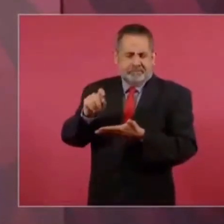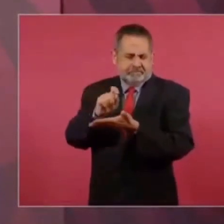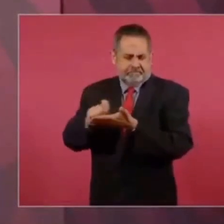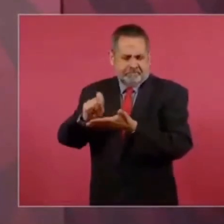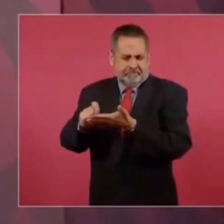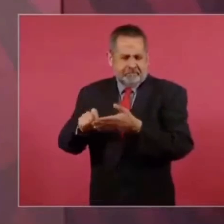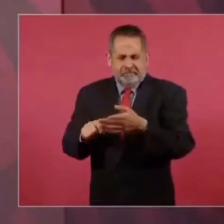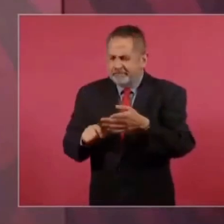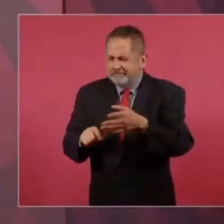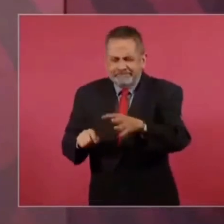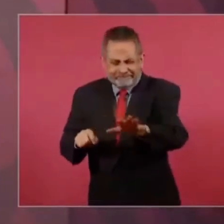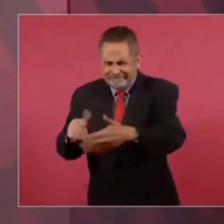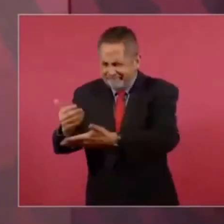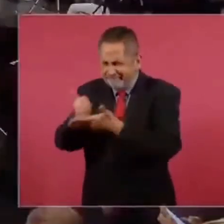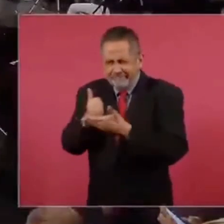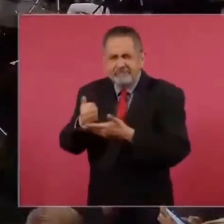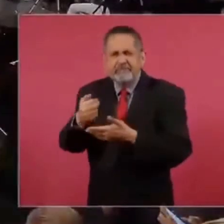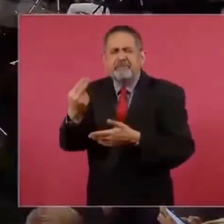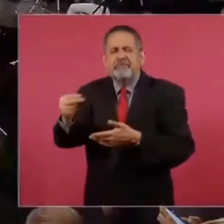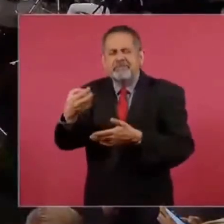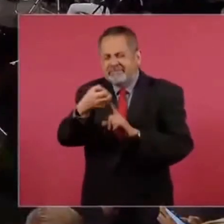a ver si me ayudas,